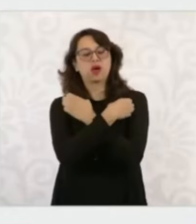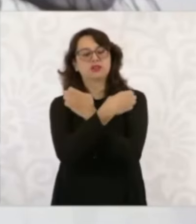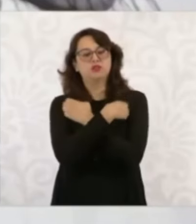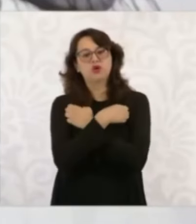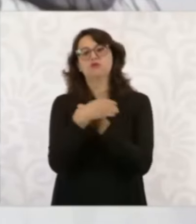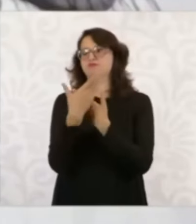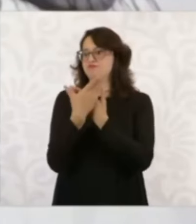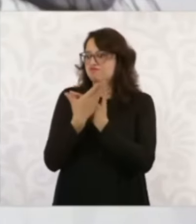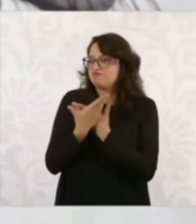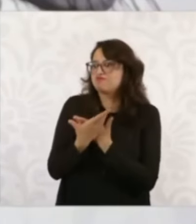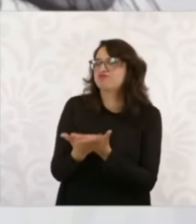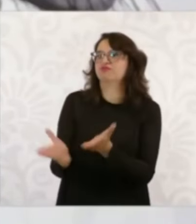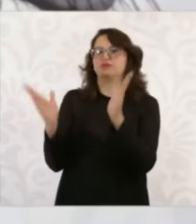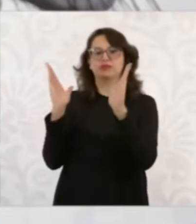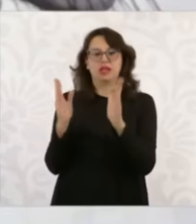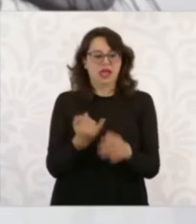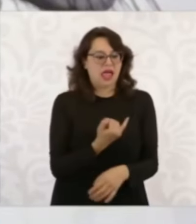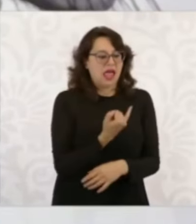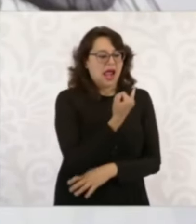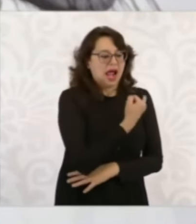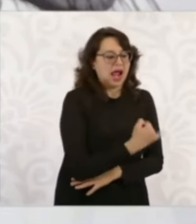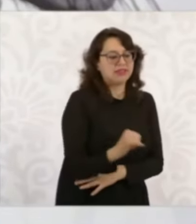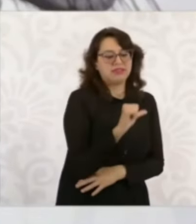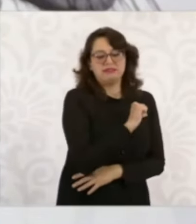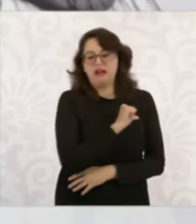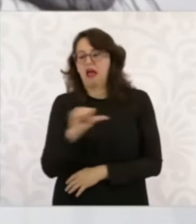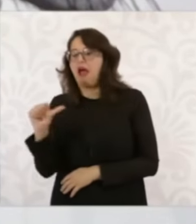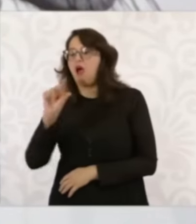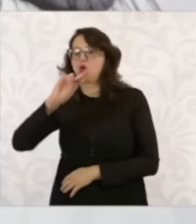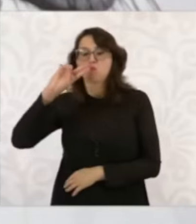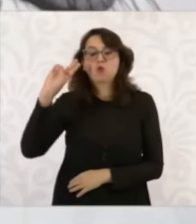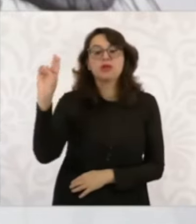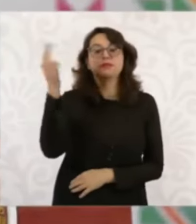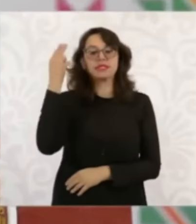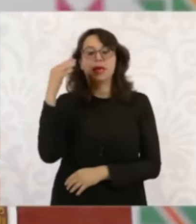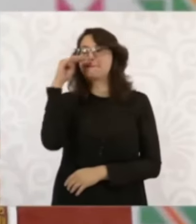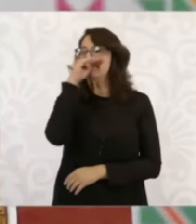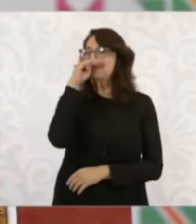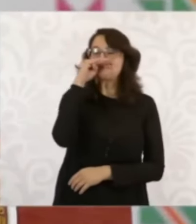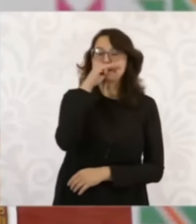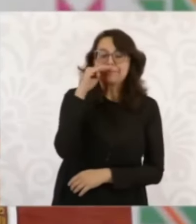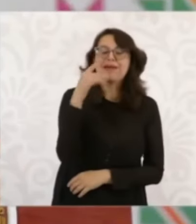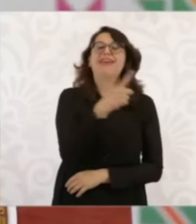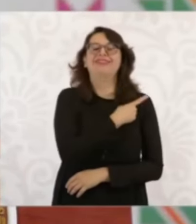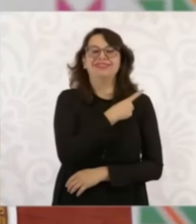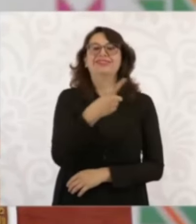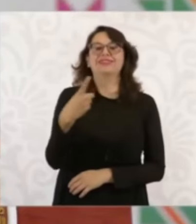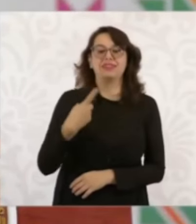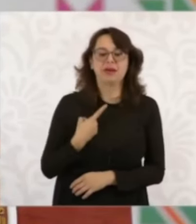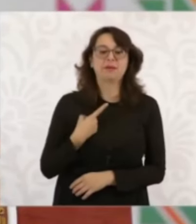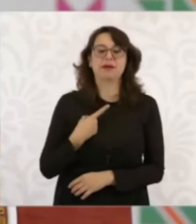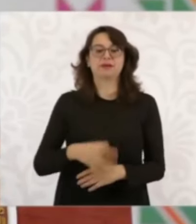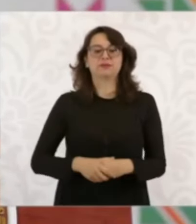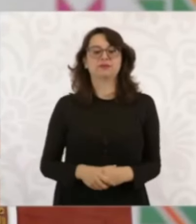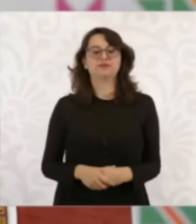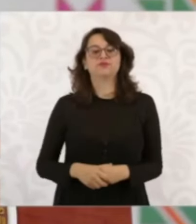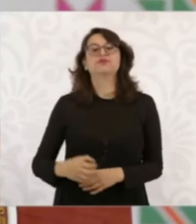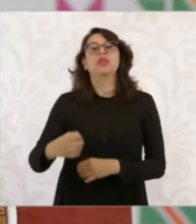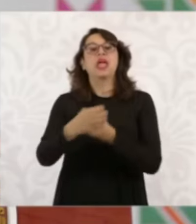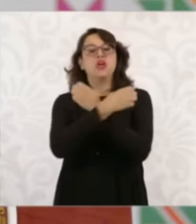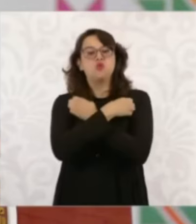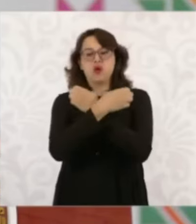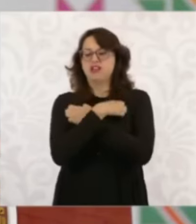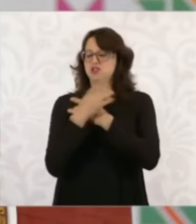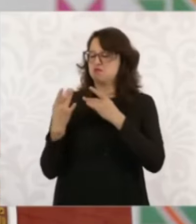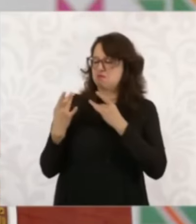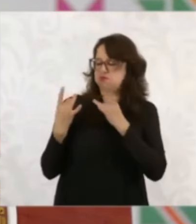de México desde la inicial hasta la universidad de manera gratuita. Y la mejor educación tiene que ser la que